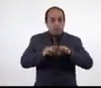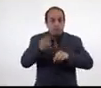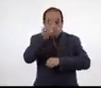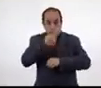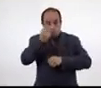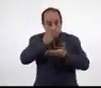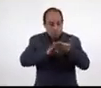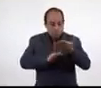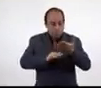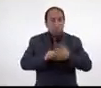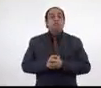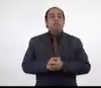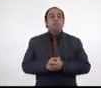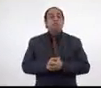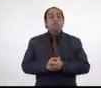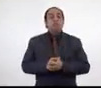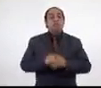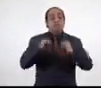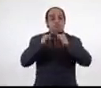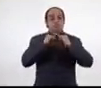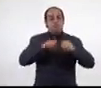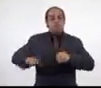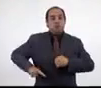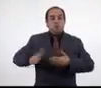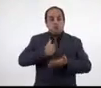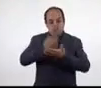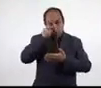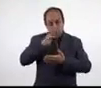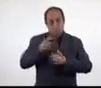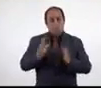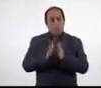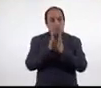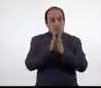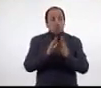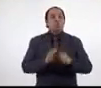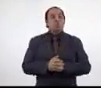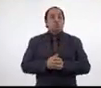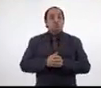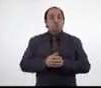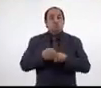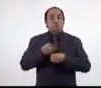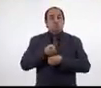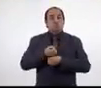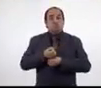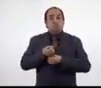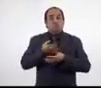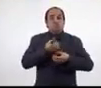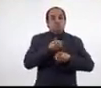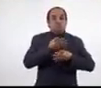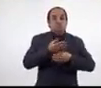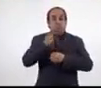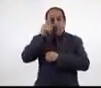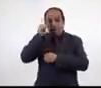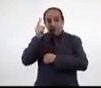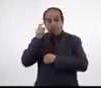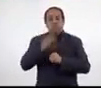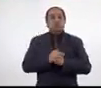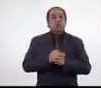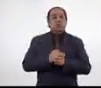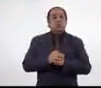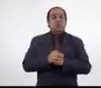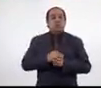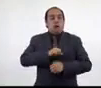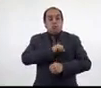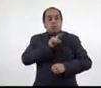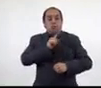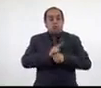Las dependencias del Gobierno de la Ciudad de México involucradas están brindando todas las facilidades a los